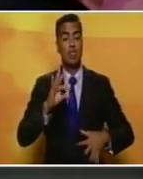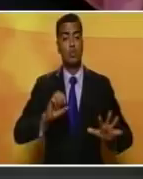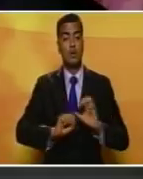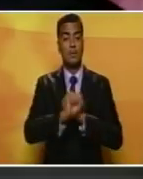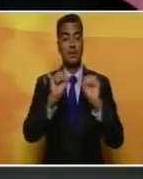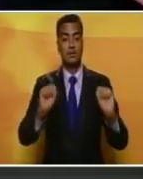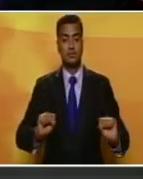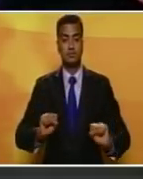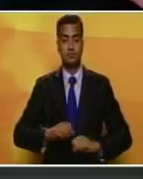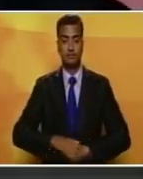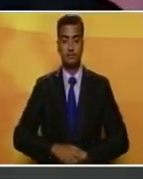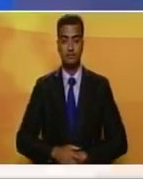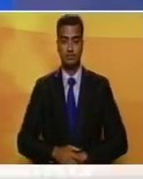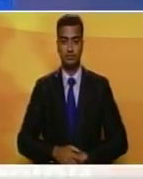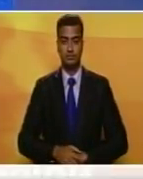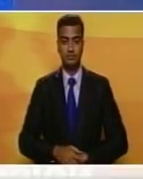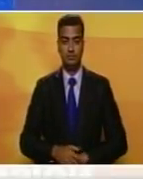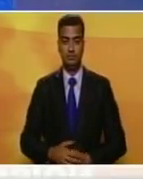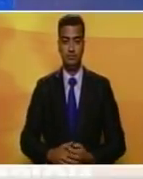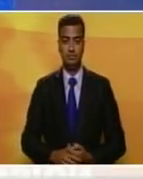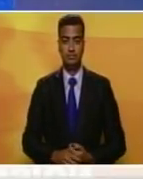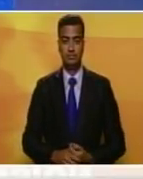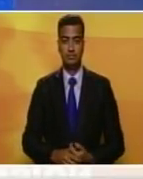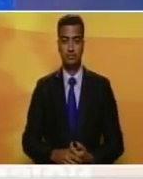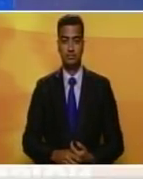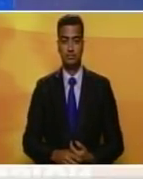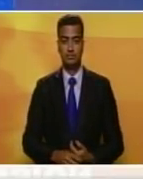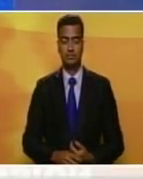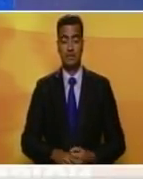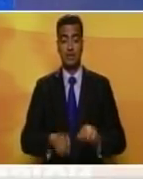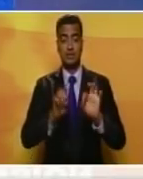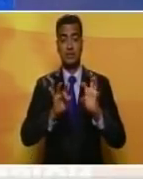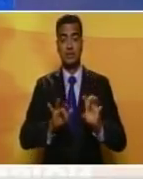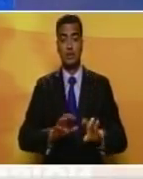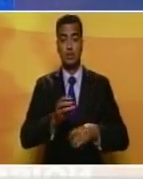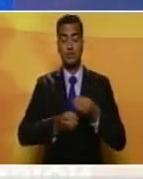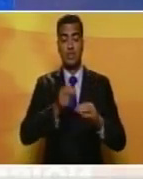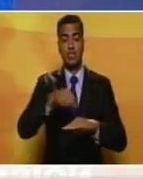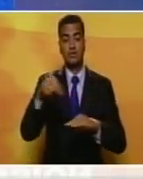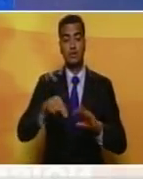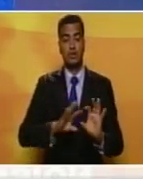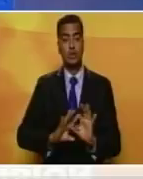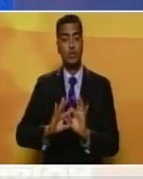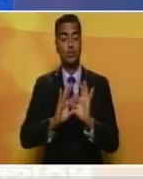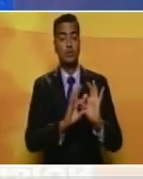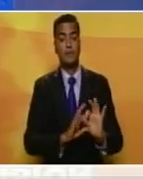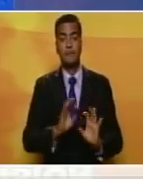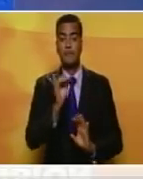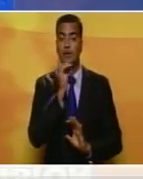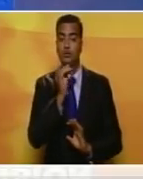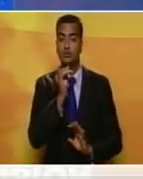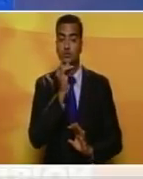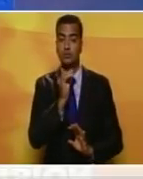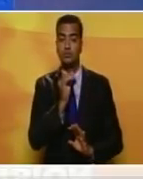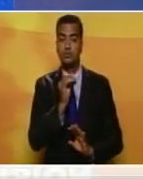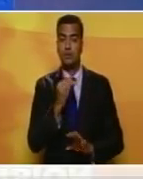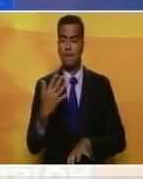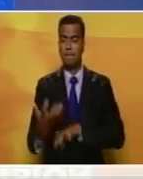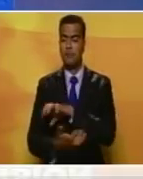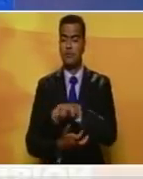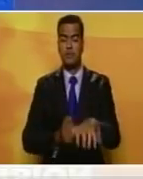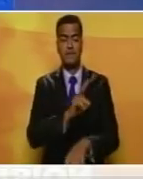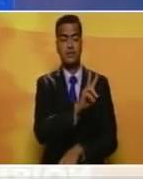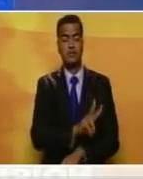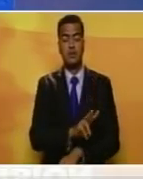9 de la mañana. El secretario general de la ONU, Antonio Guterres, anunció que la disputa entre